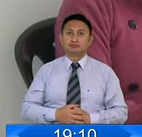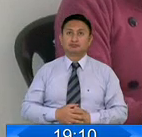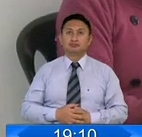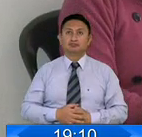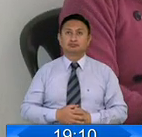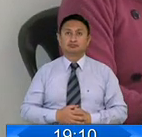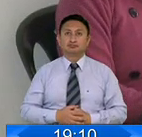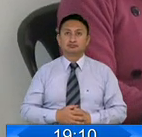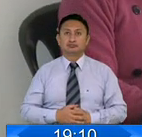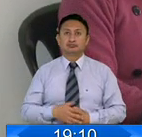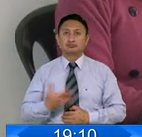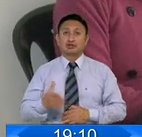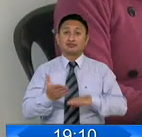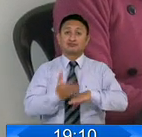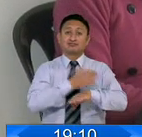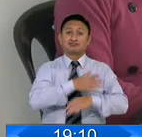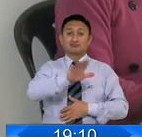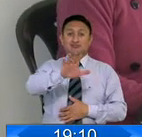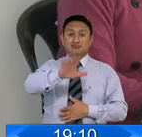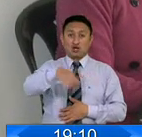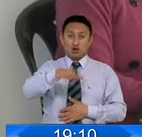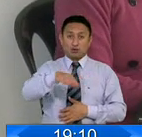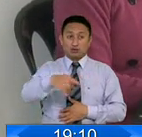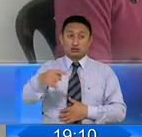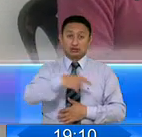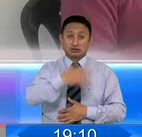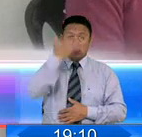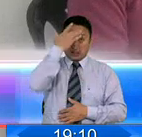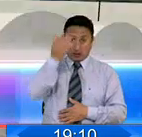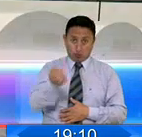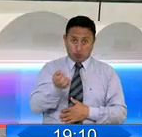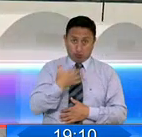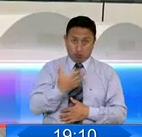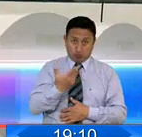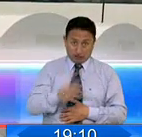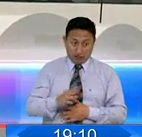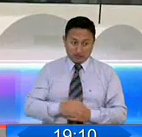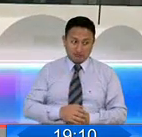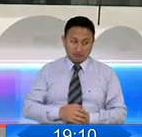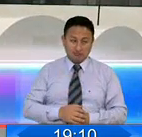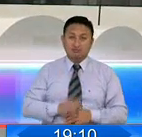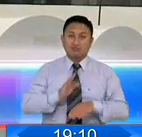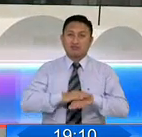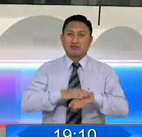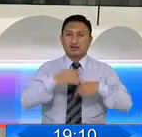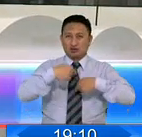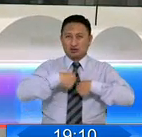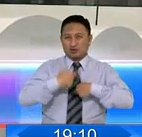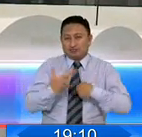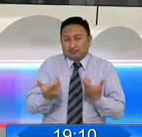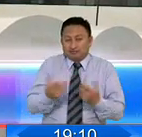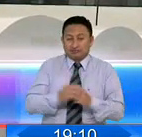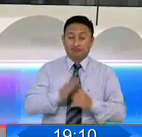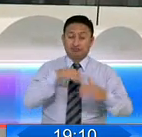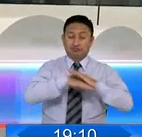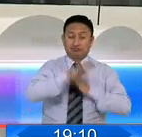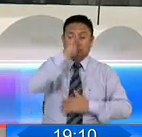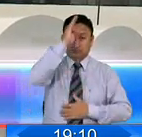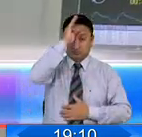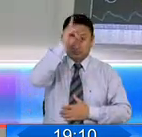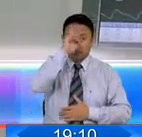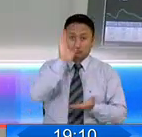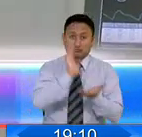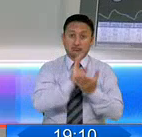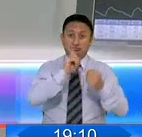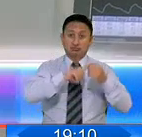Hace 5 meses a Silvia Velastegui le detectaron coronavirus. Dice que debido a su situación tuvo que ser hospitalizada en el IES Quito